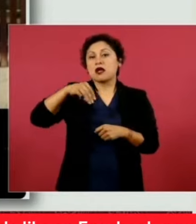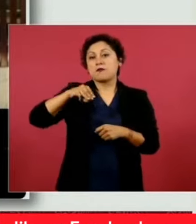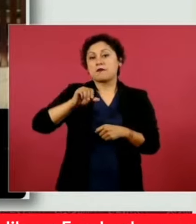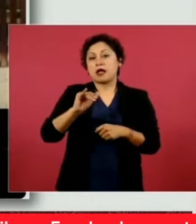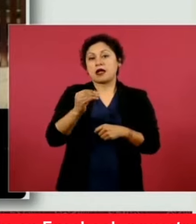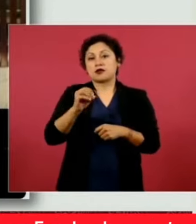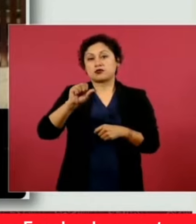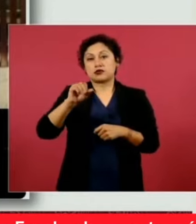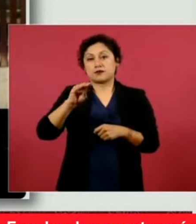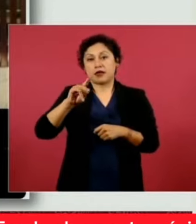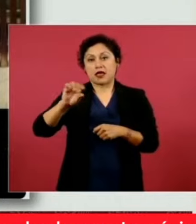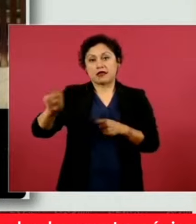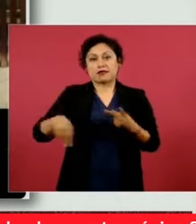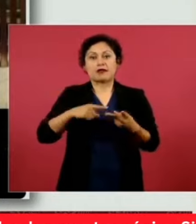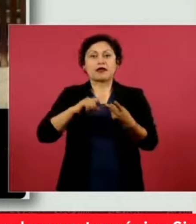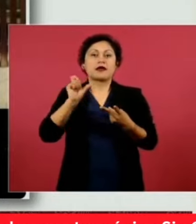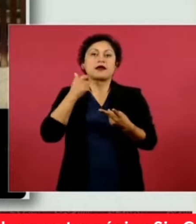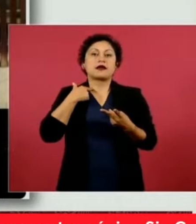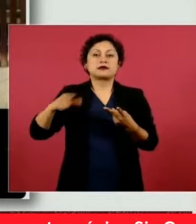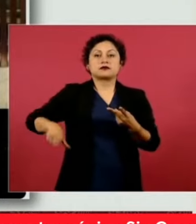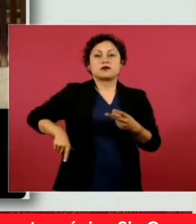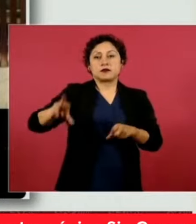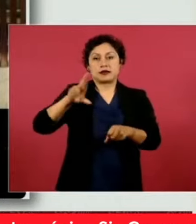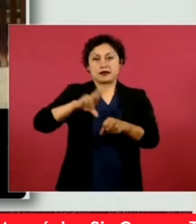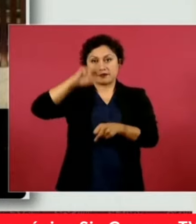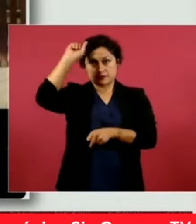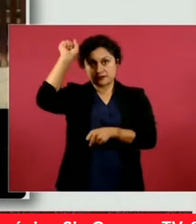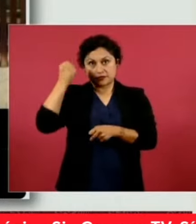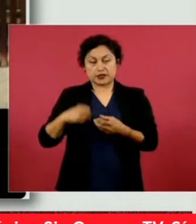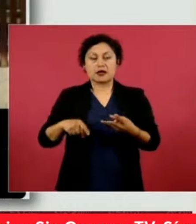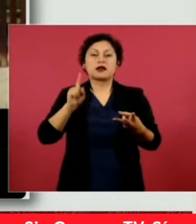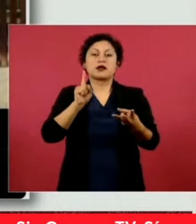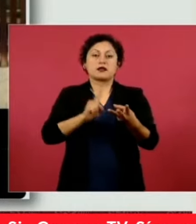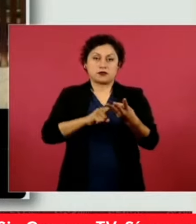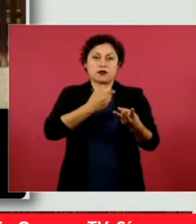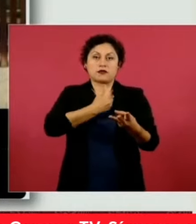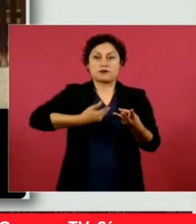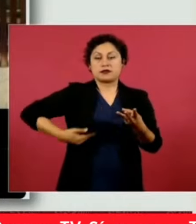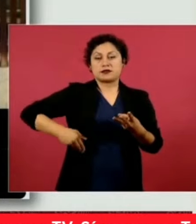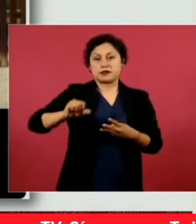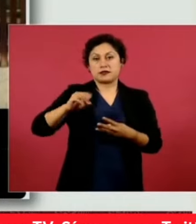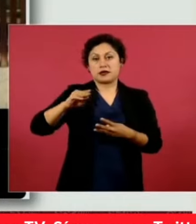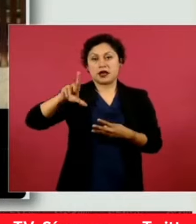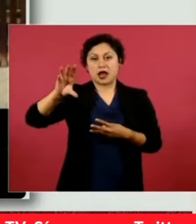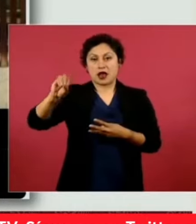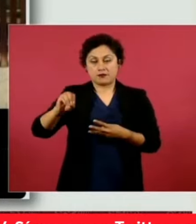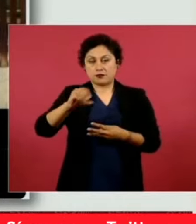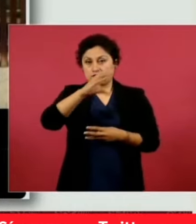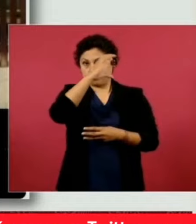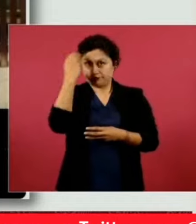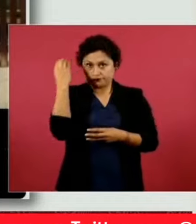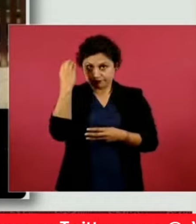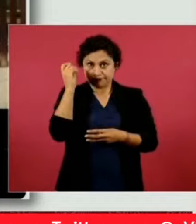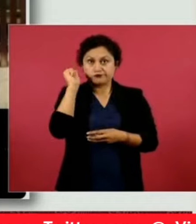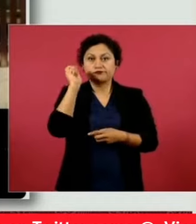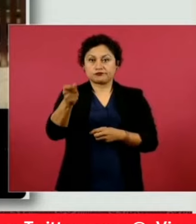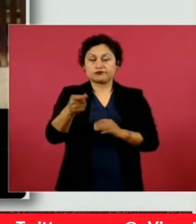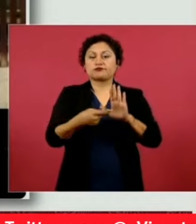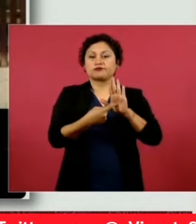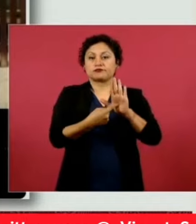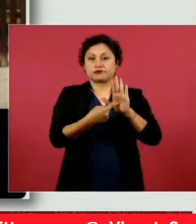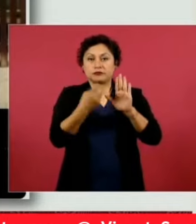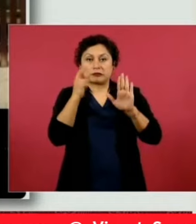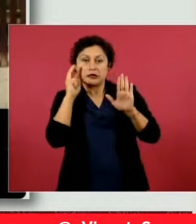el exgobernador de Sinaloa, Quirino Ordaz, y el presidente López Obrador. Esta fotografía está